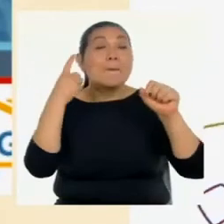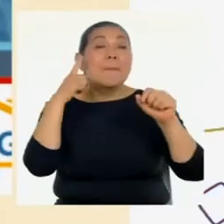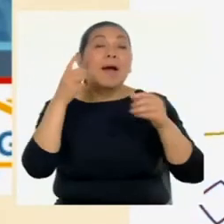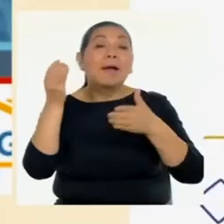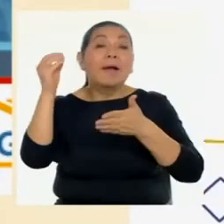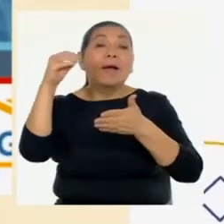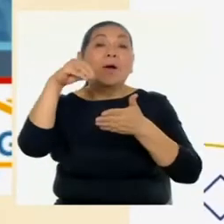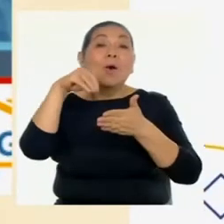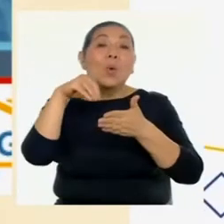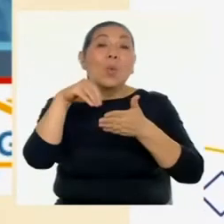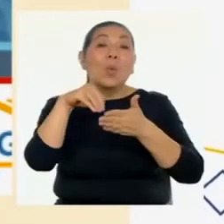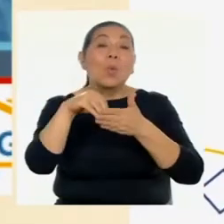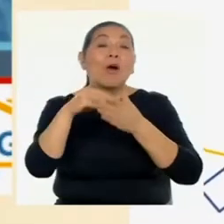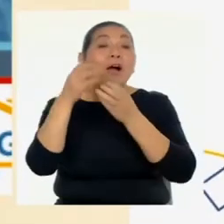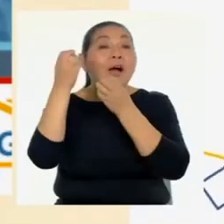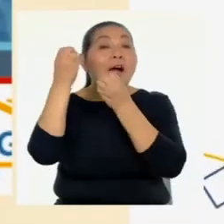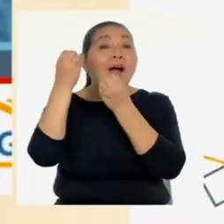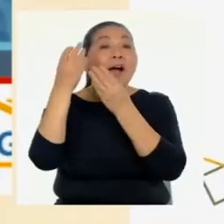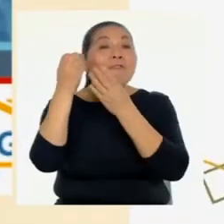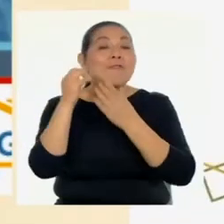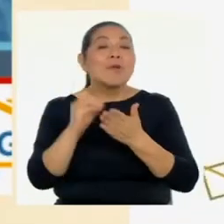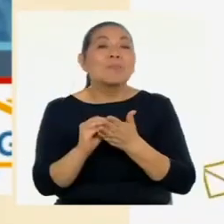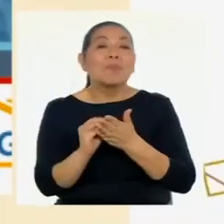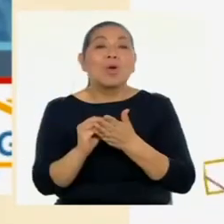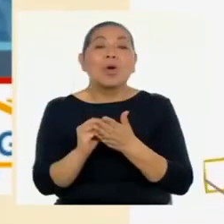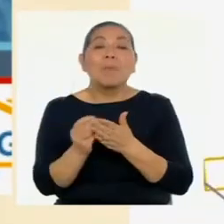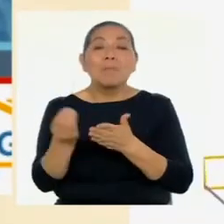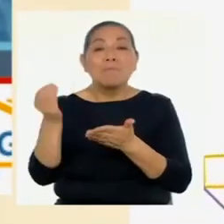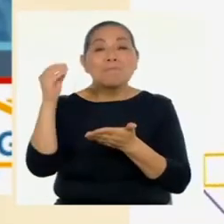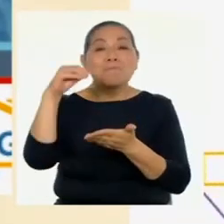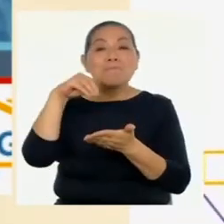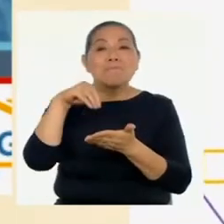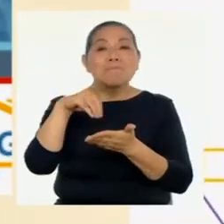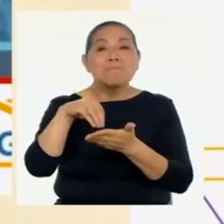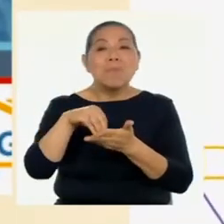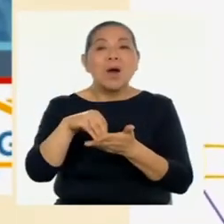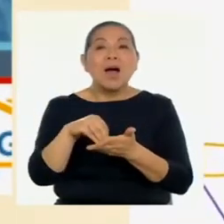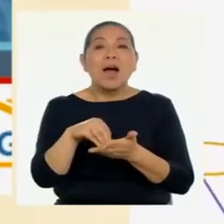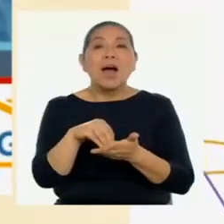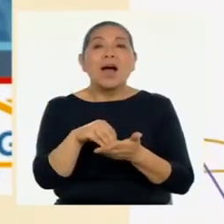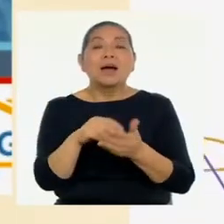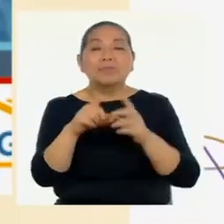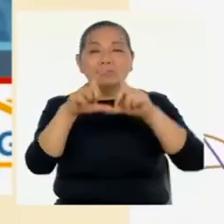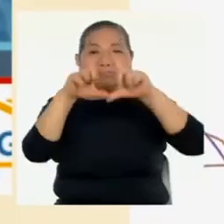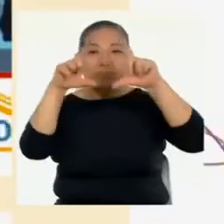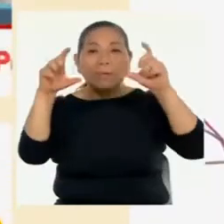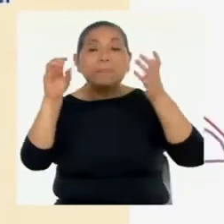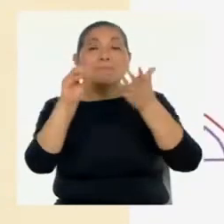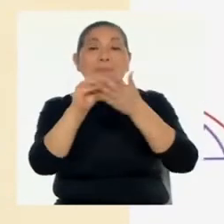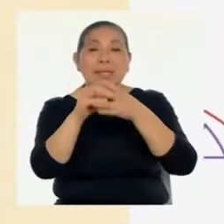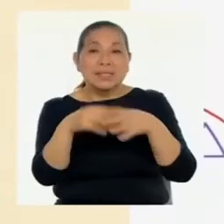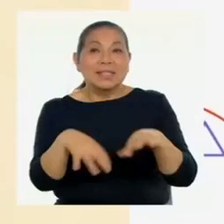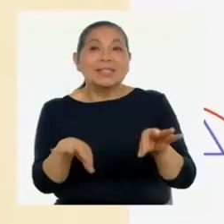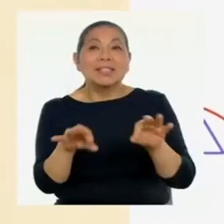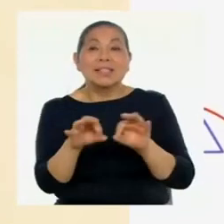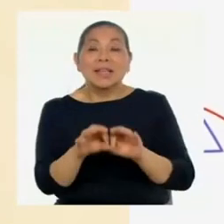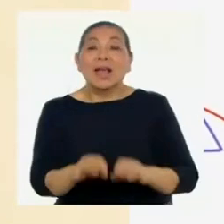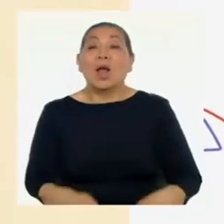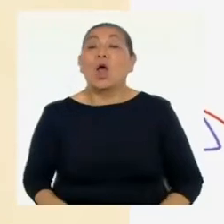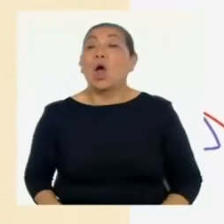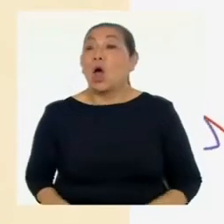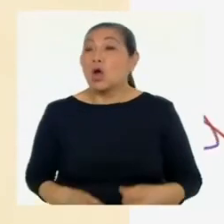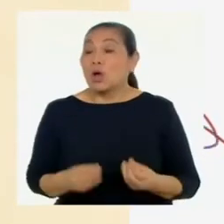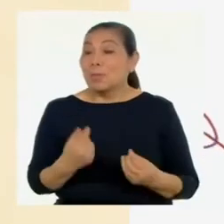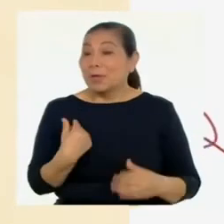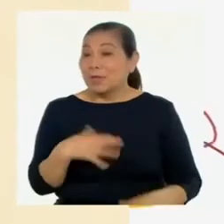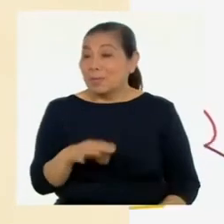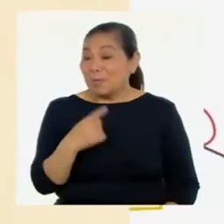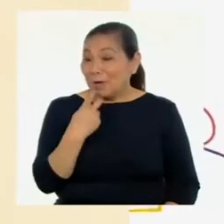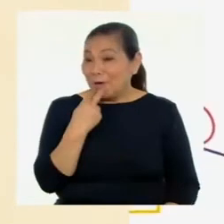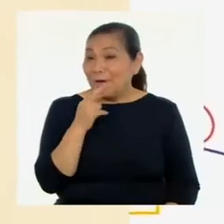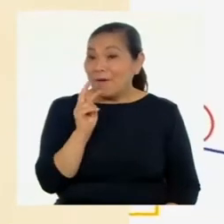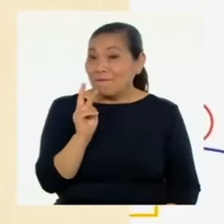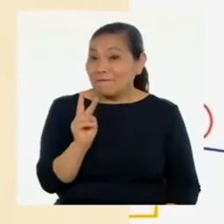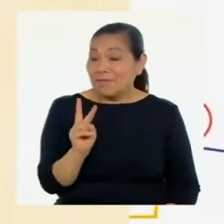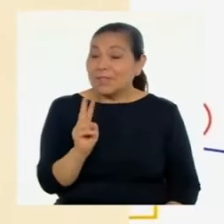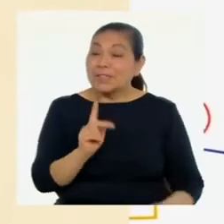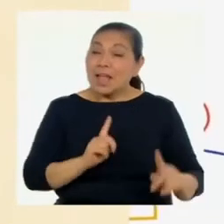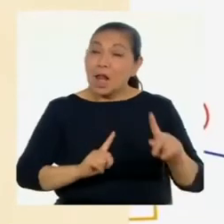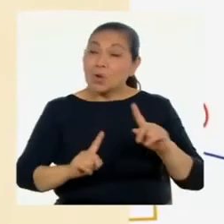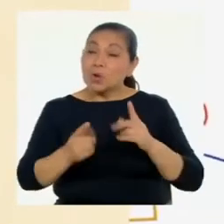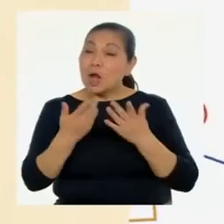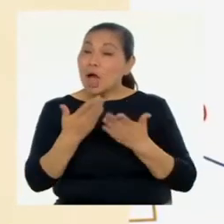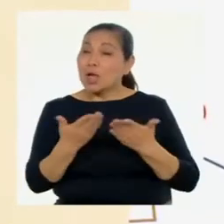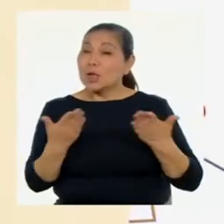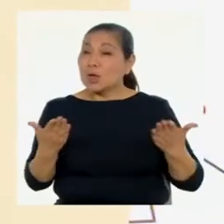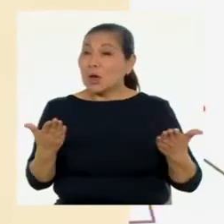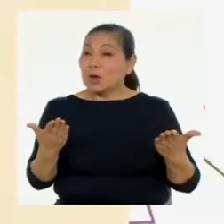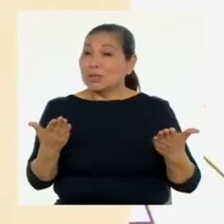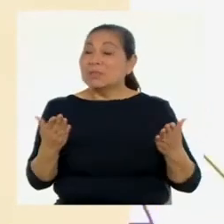sirven para añadir una información complementaria a nuestros afiches. Entonces, como acabamos de ver, hay